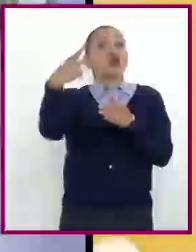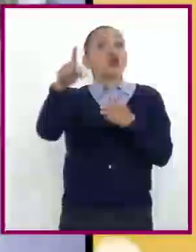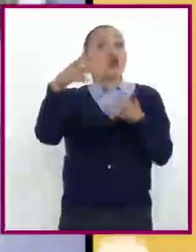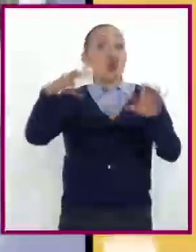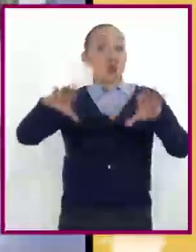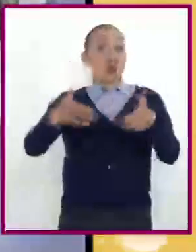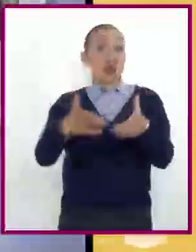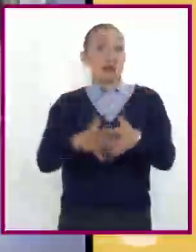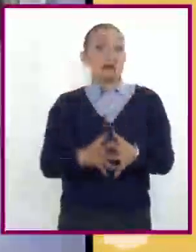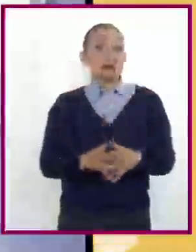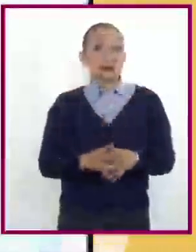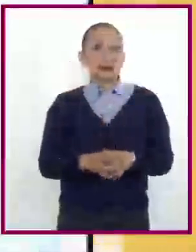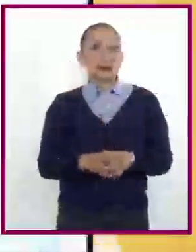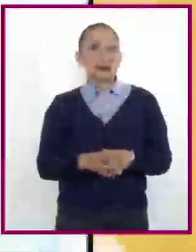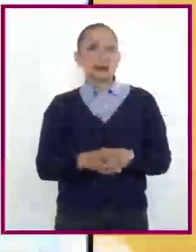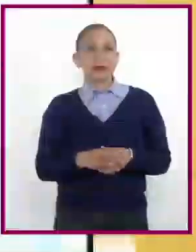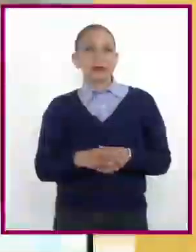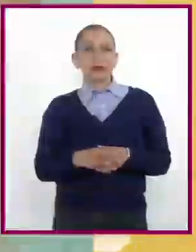comunidad.